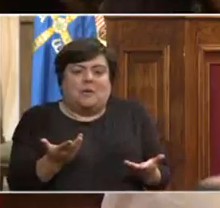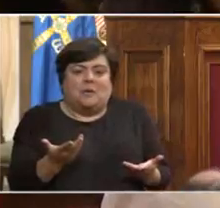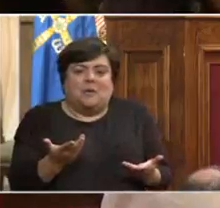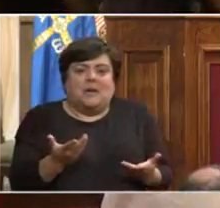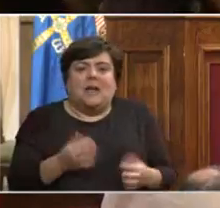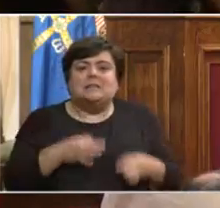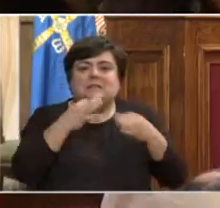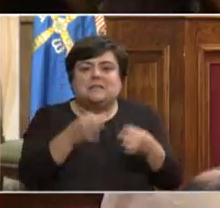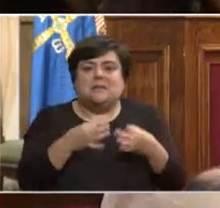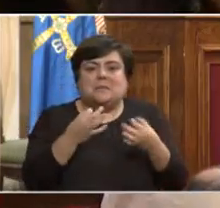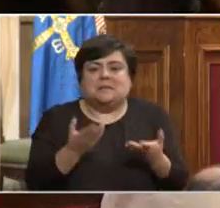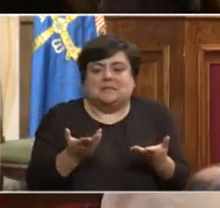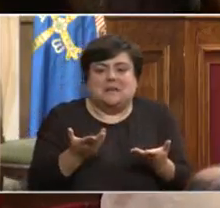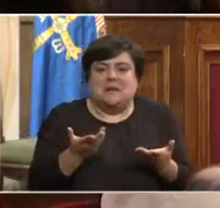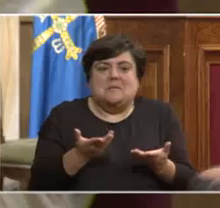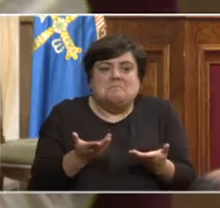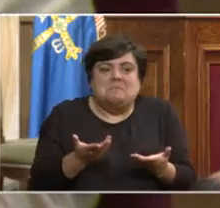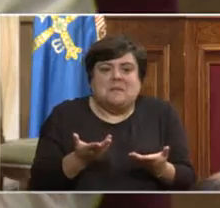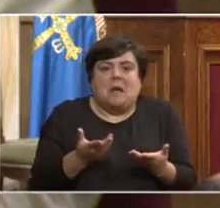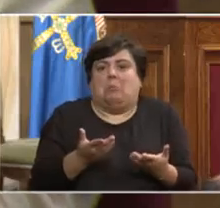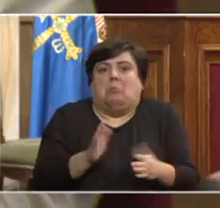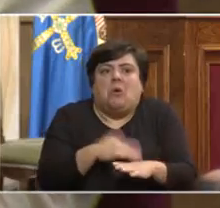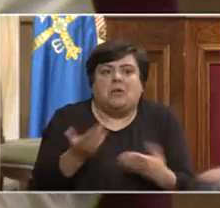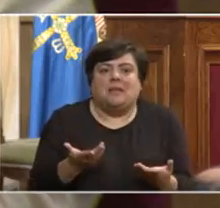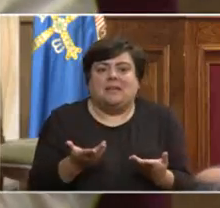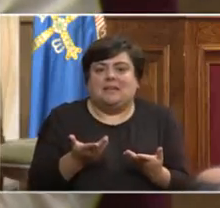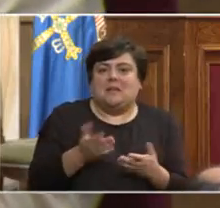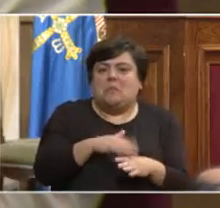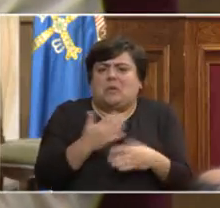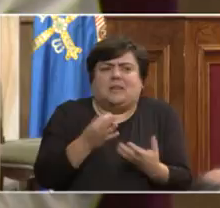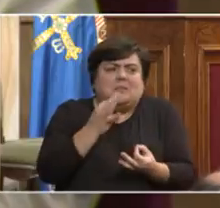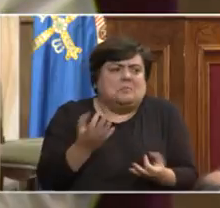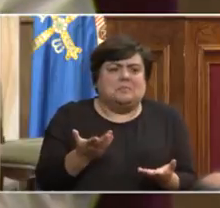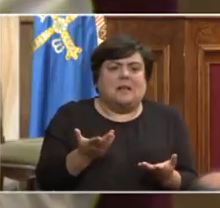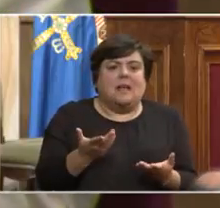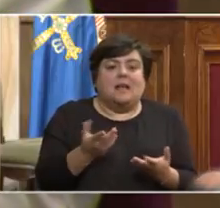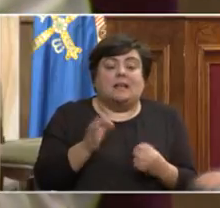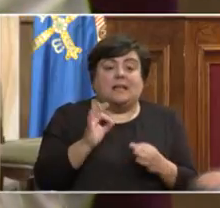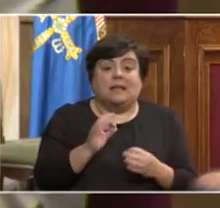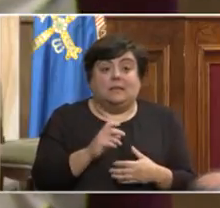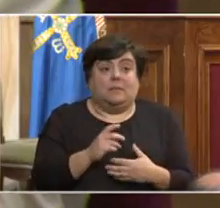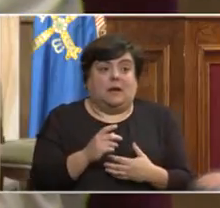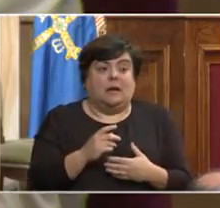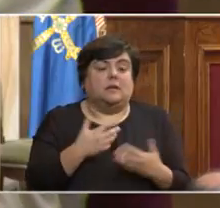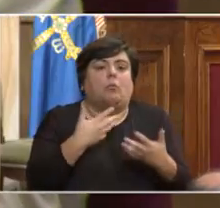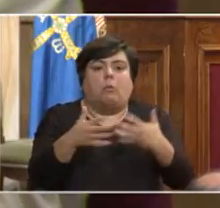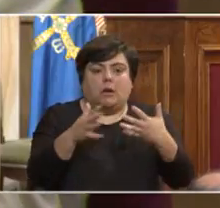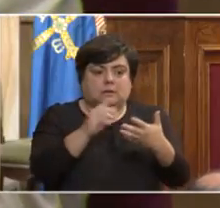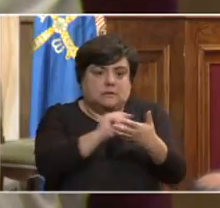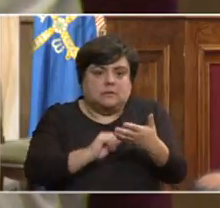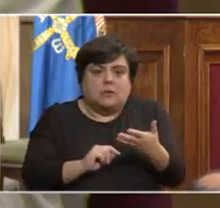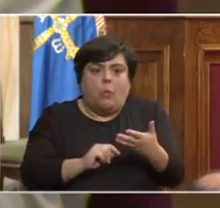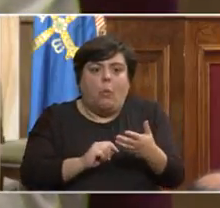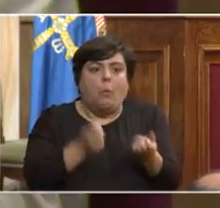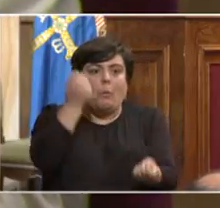Hacían preguntas de ese tenor. Y yo, ¿pero por qué? ¿Cómo es posible que hayan inventado un